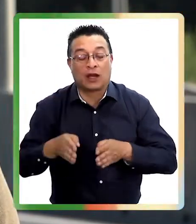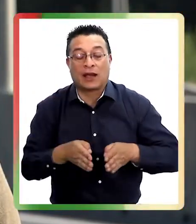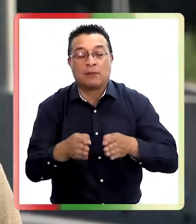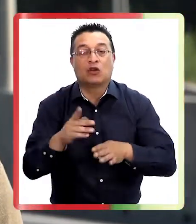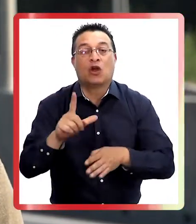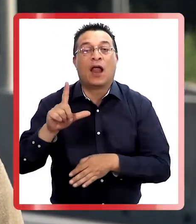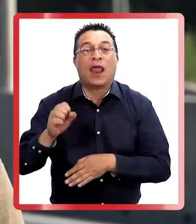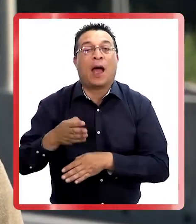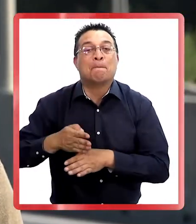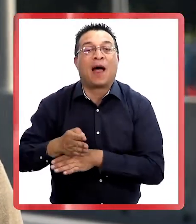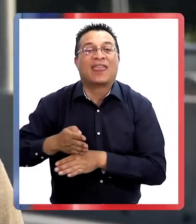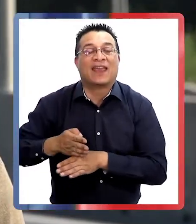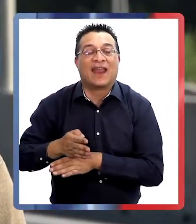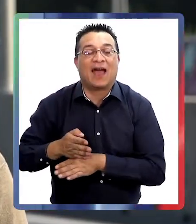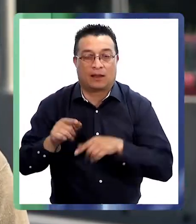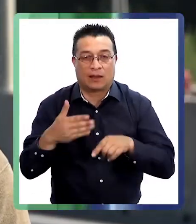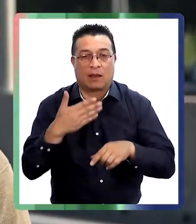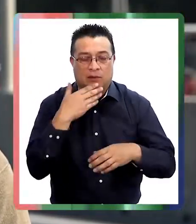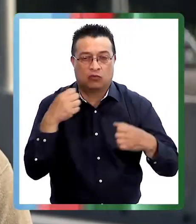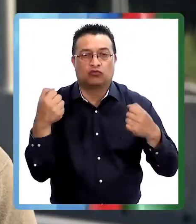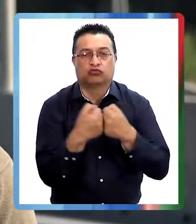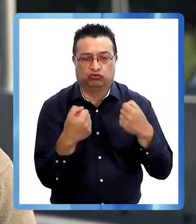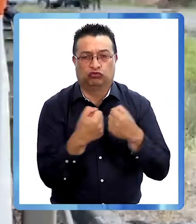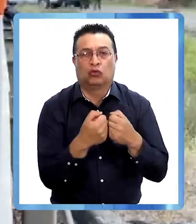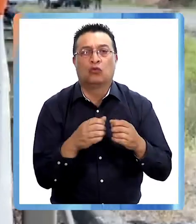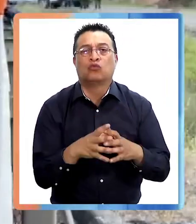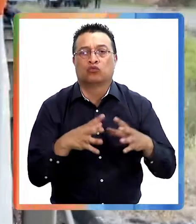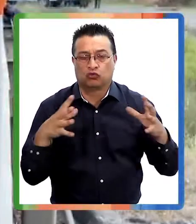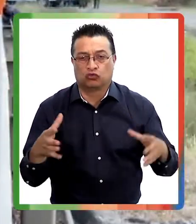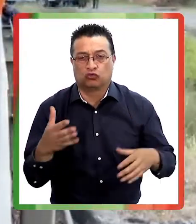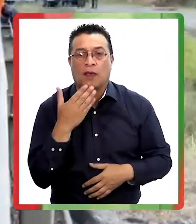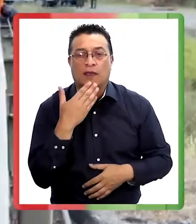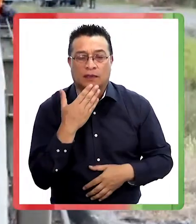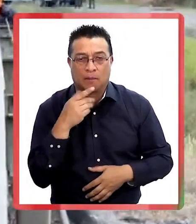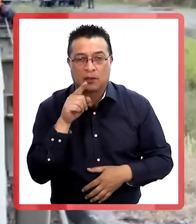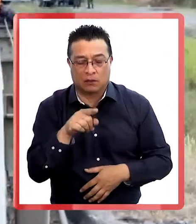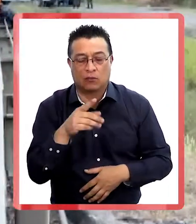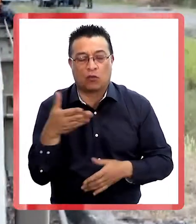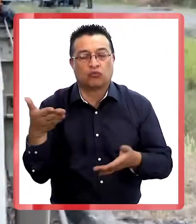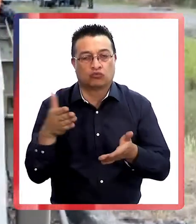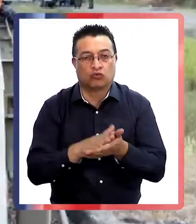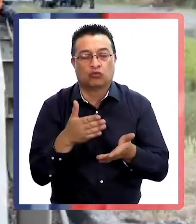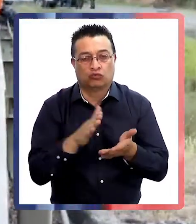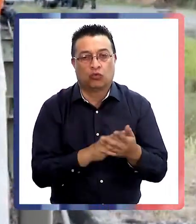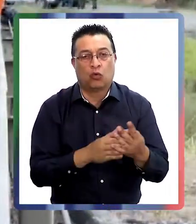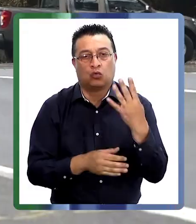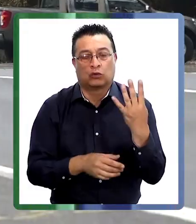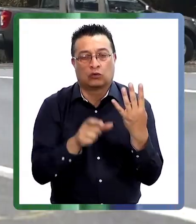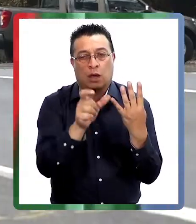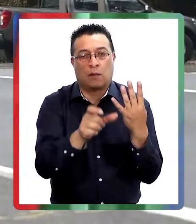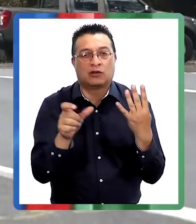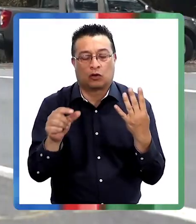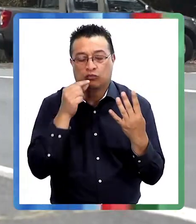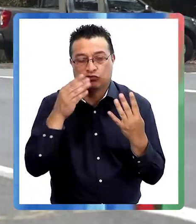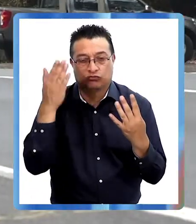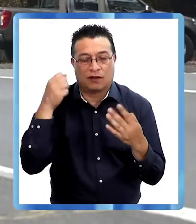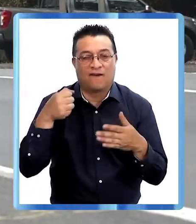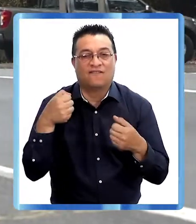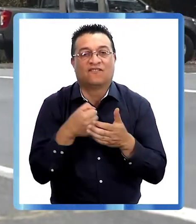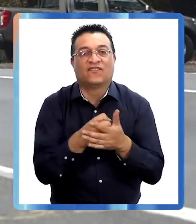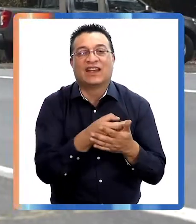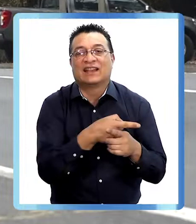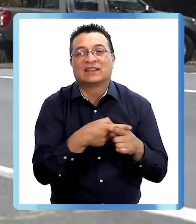todos conocemos, donde están ocurriendo una gran cantidad de accidentes últimamente, donde tenemos que lamentar el fallecimiento de 4 personas, el último accidente que ocurrió el fin de